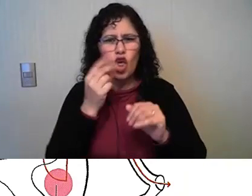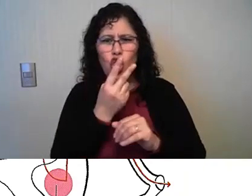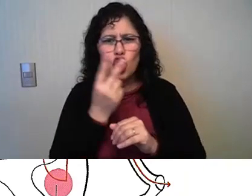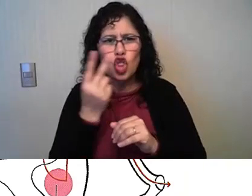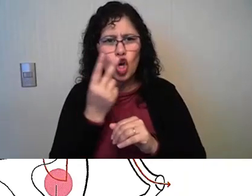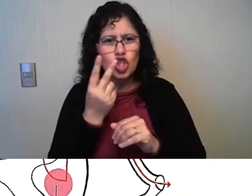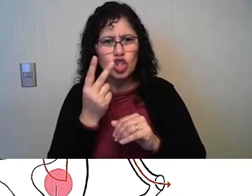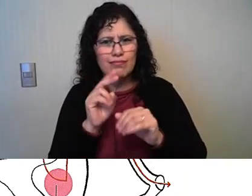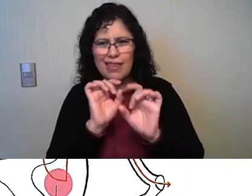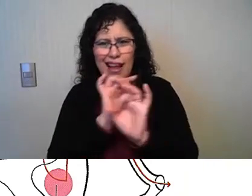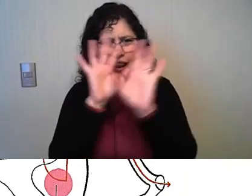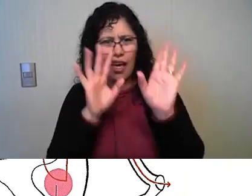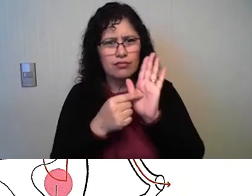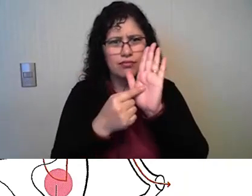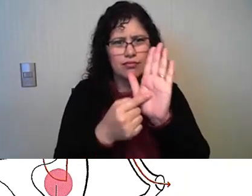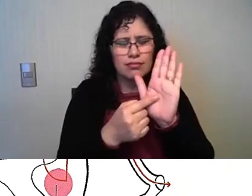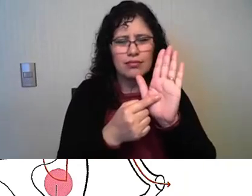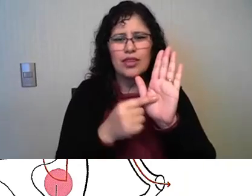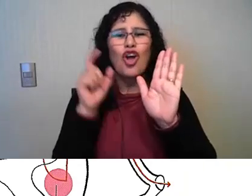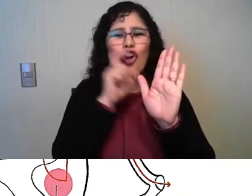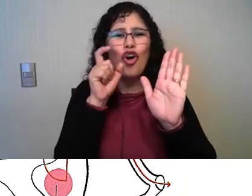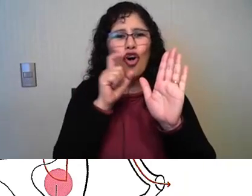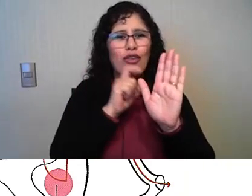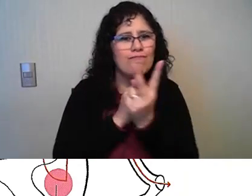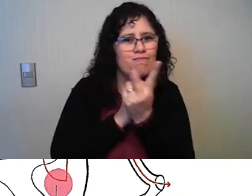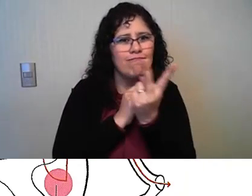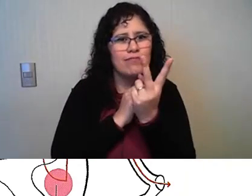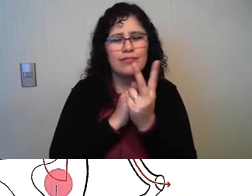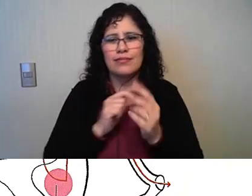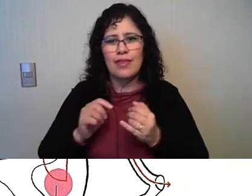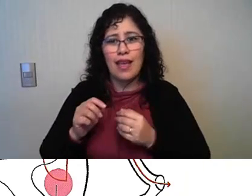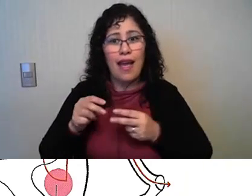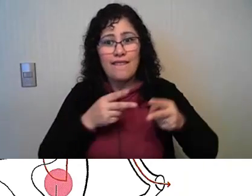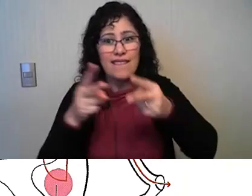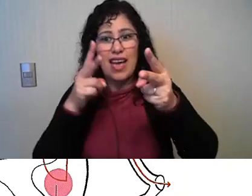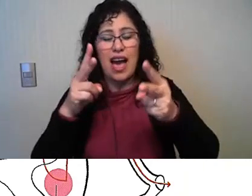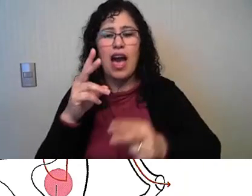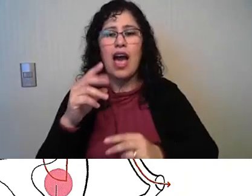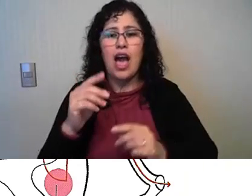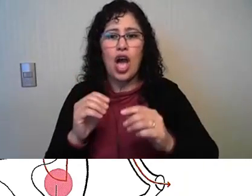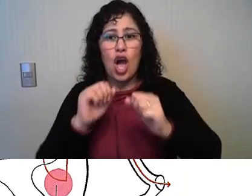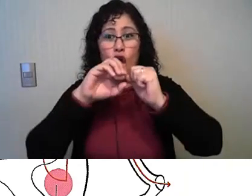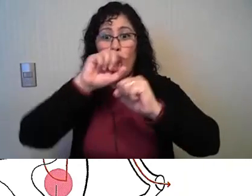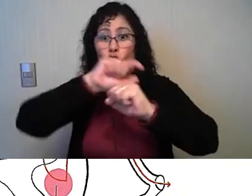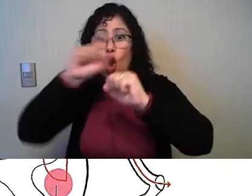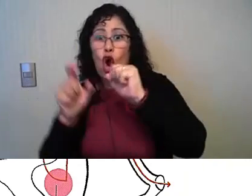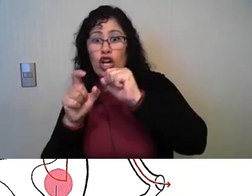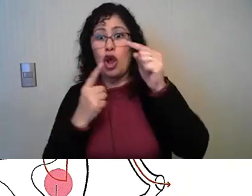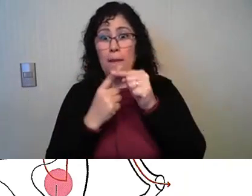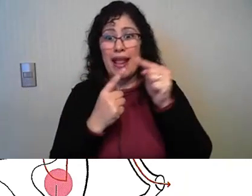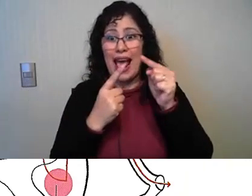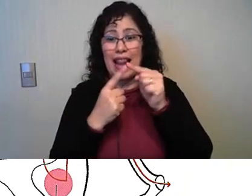destacadas en color rojo, que son la vía córtico-espinal y la vía córtico-nuclear, que ayer